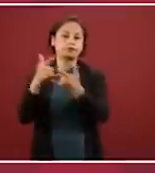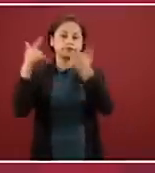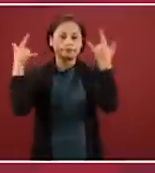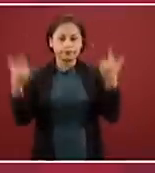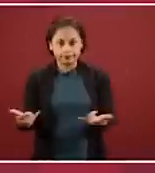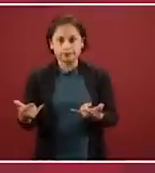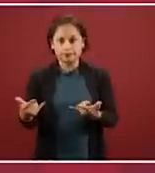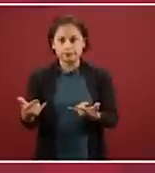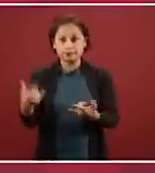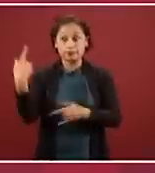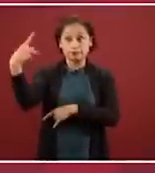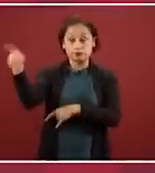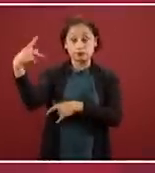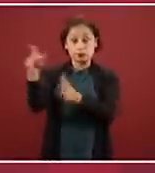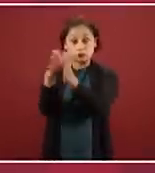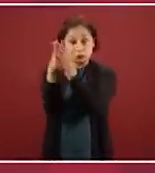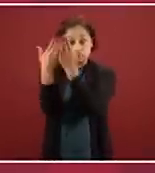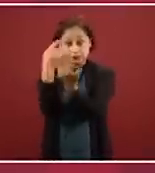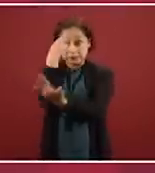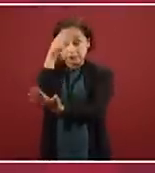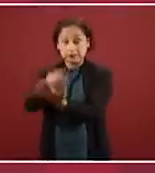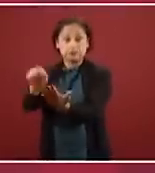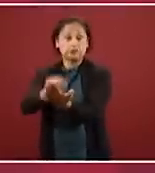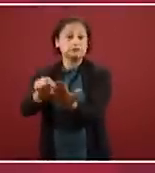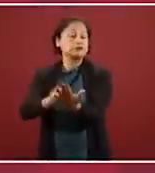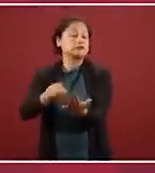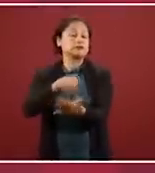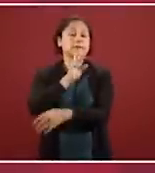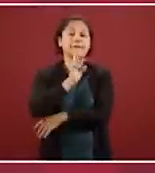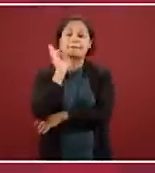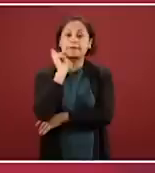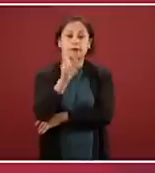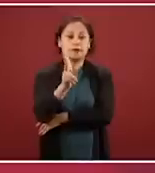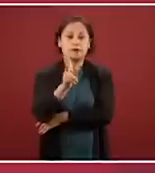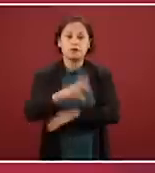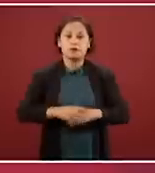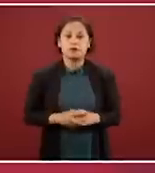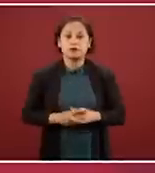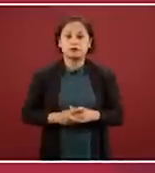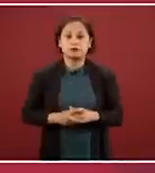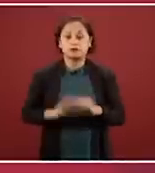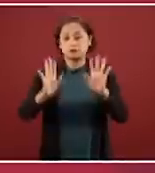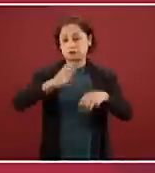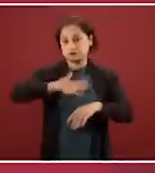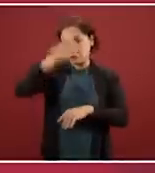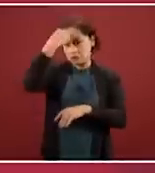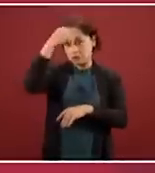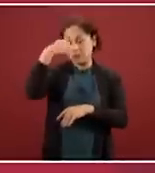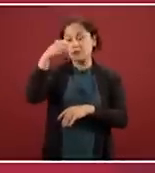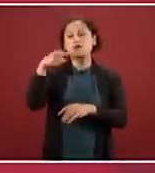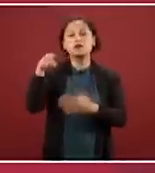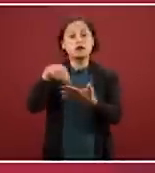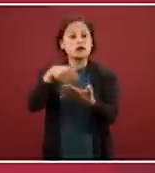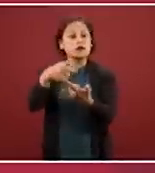mejor libro que se ha hecho, creo yo, el que escribió sobre la División del Norte.